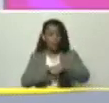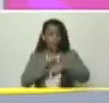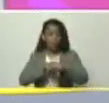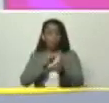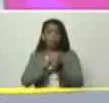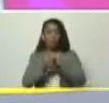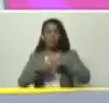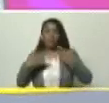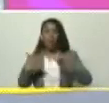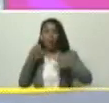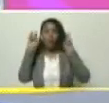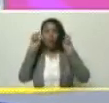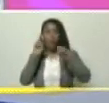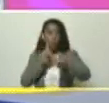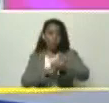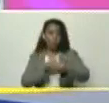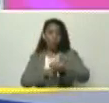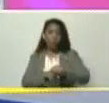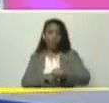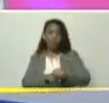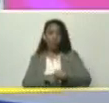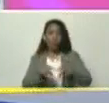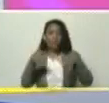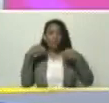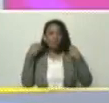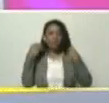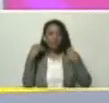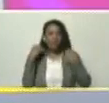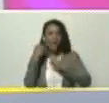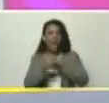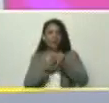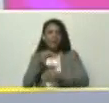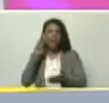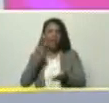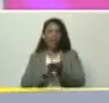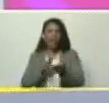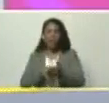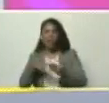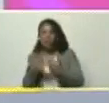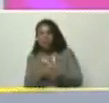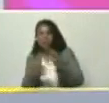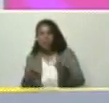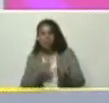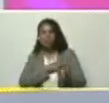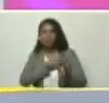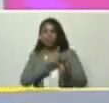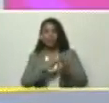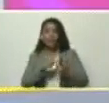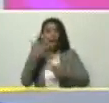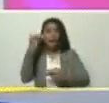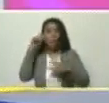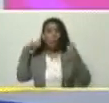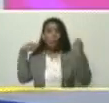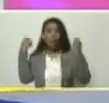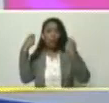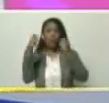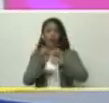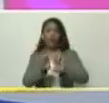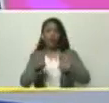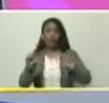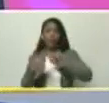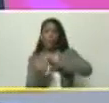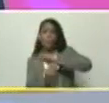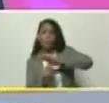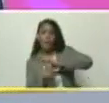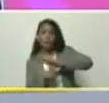en una nueva época, en contextualizar la realidad, en las vocaciones que tenemos que fomentar desde la educación